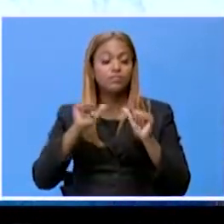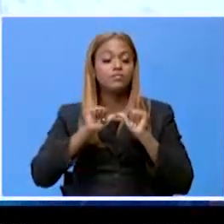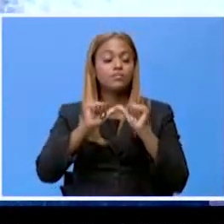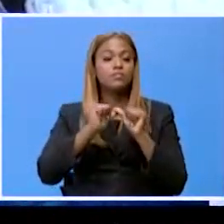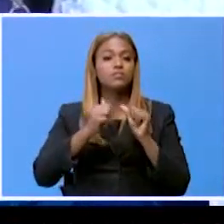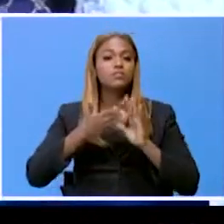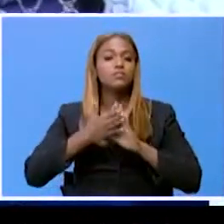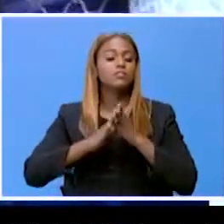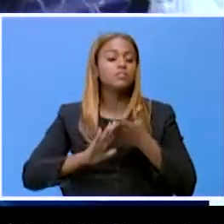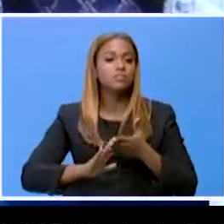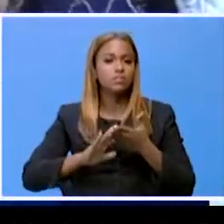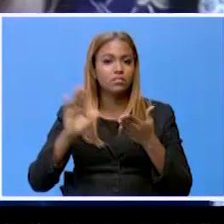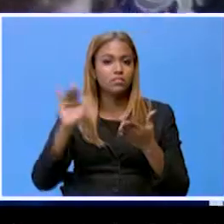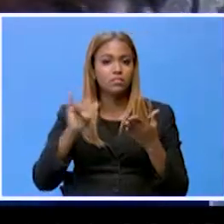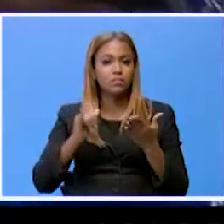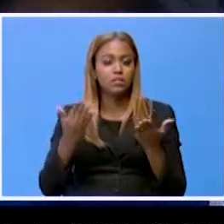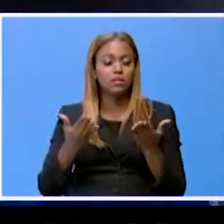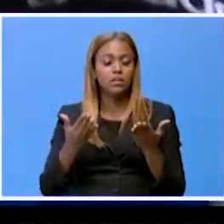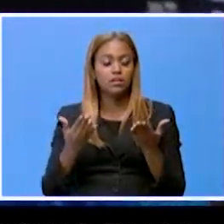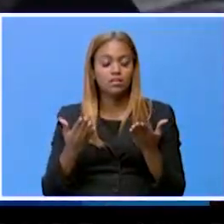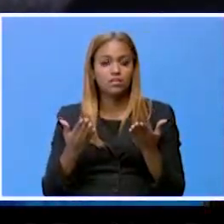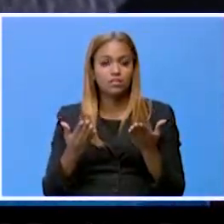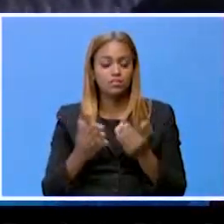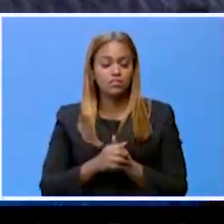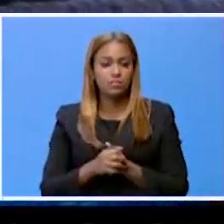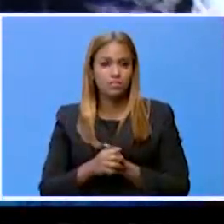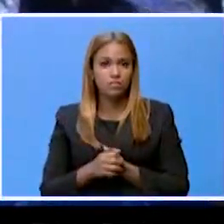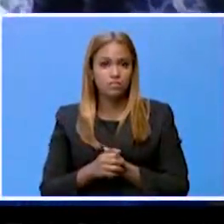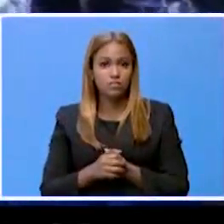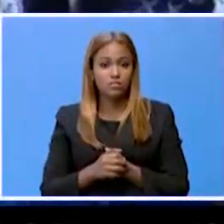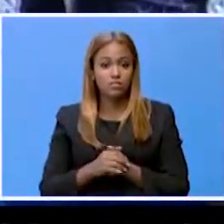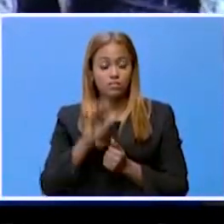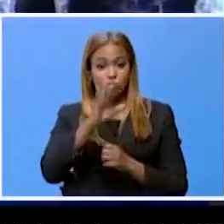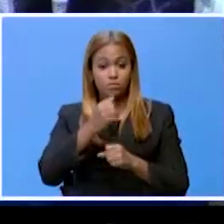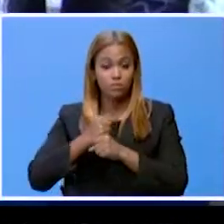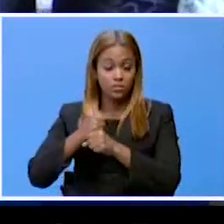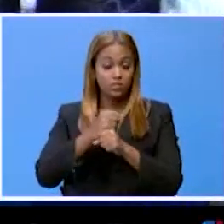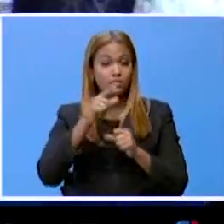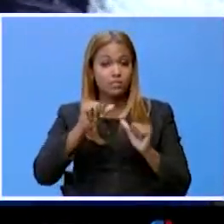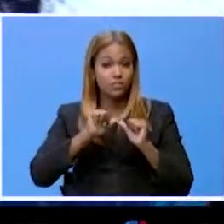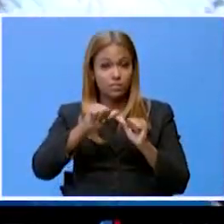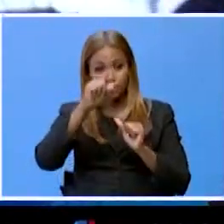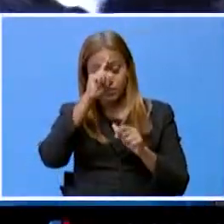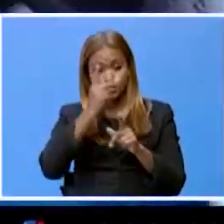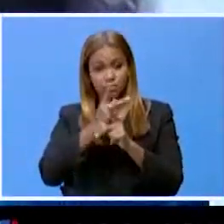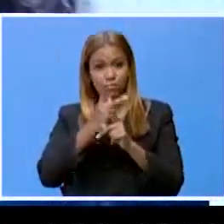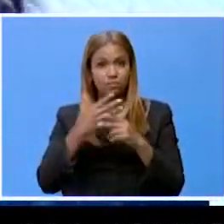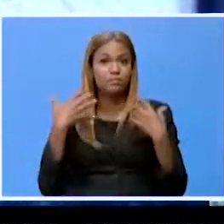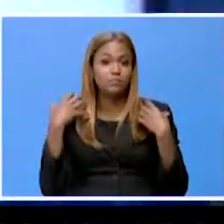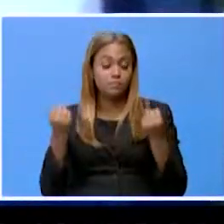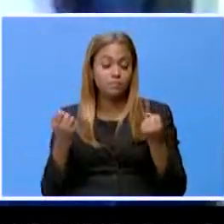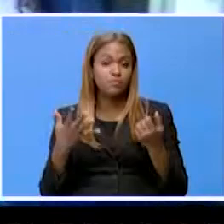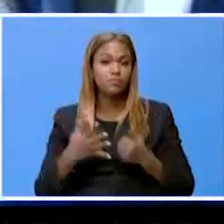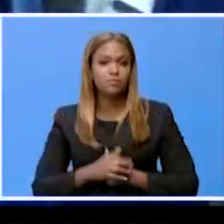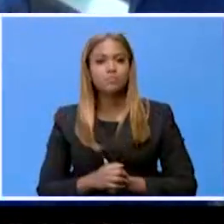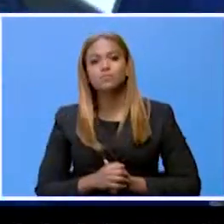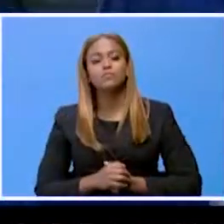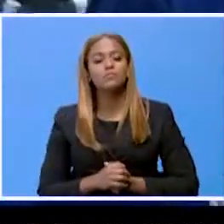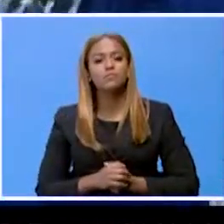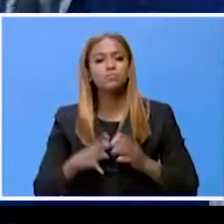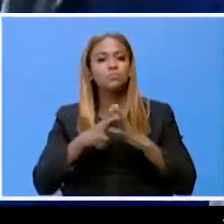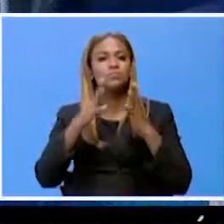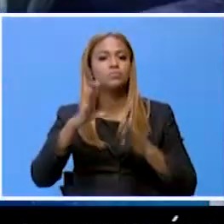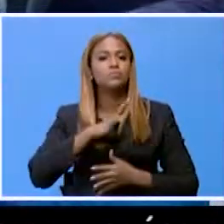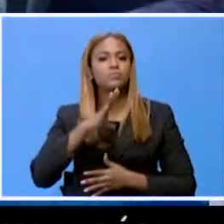mantenga tranquilo, sin moverse mucho de su zona de confort, para preservar la salud. Muy